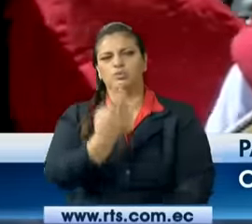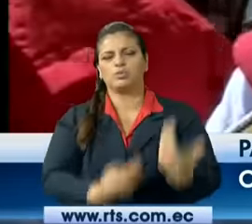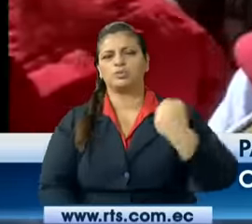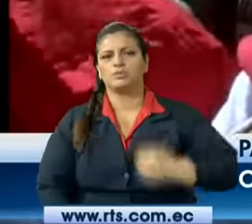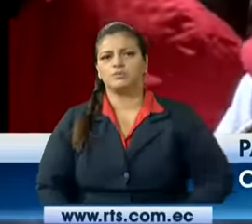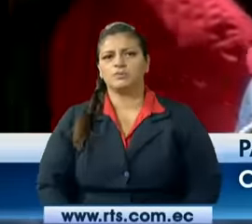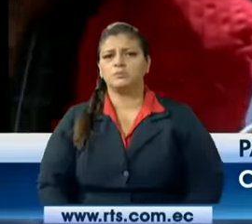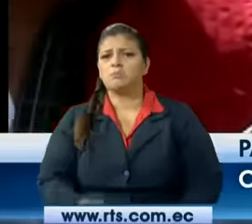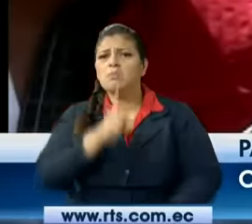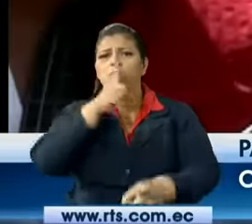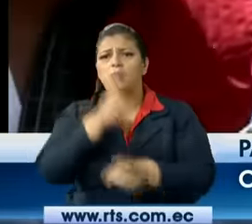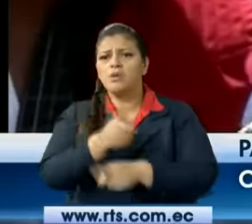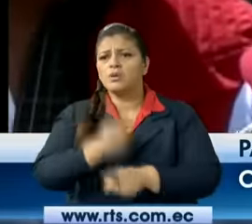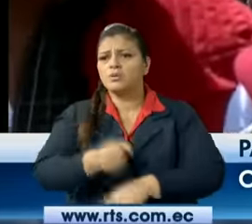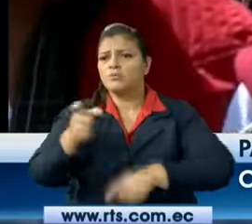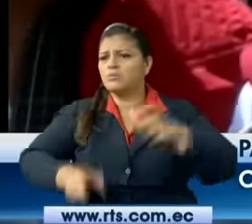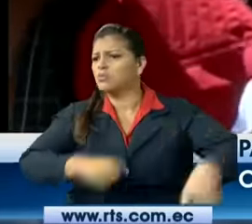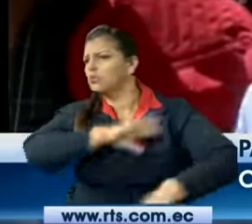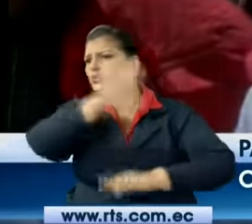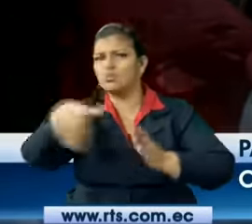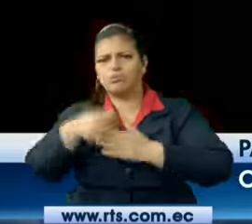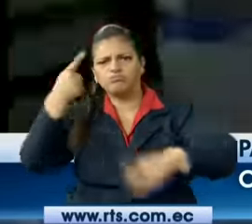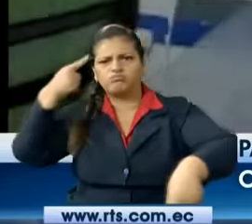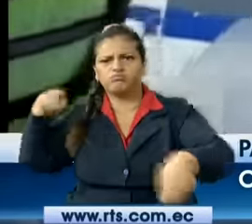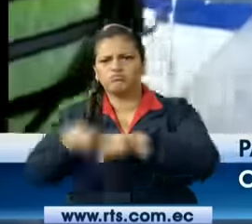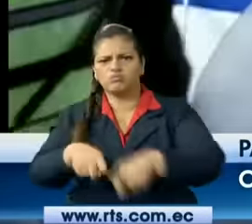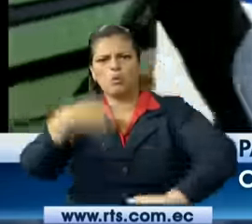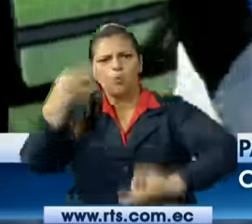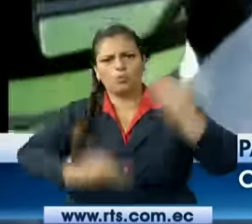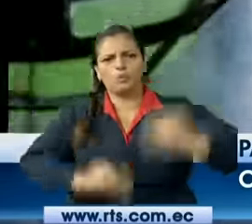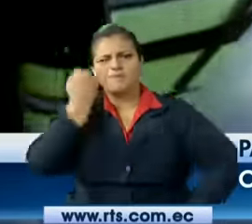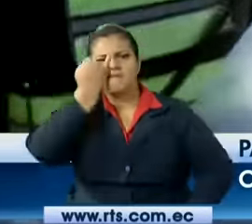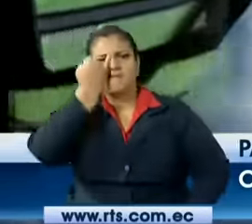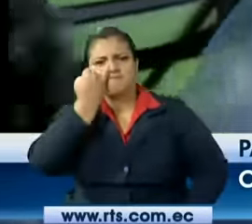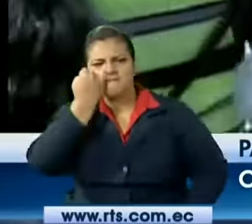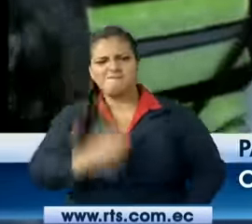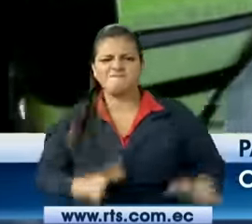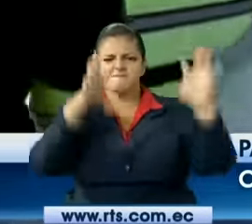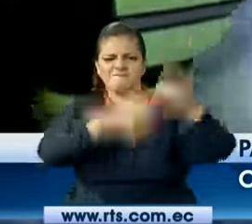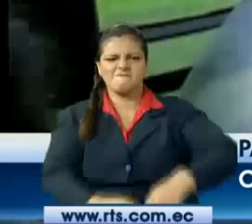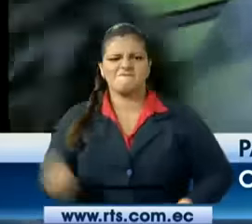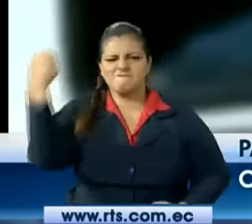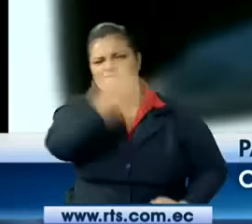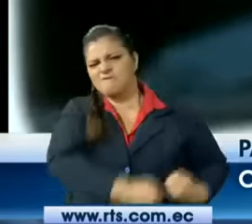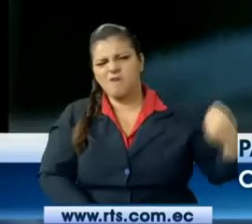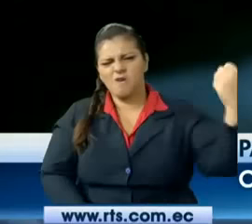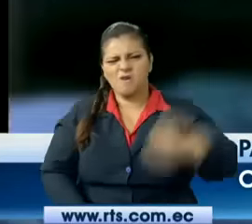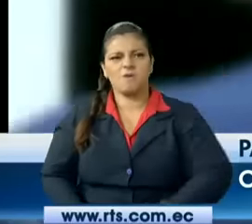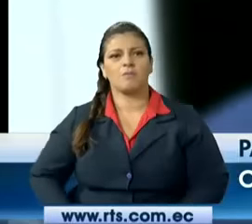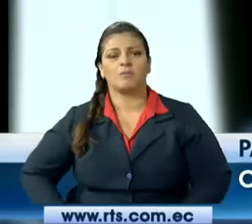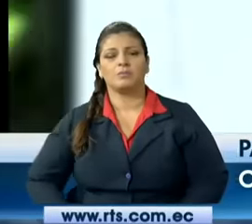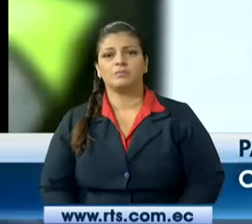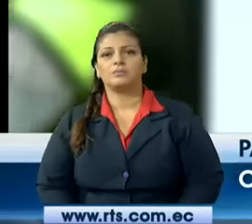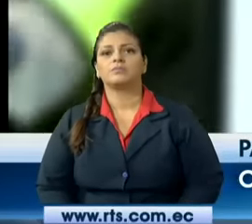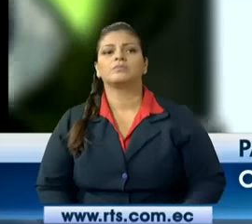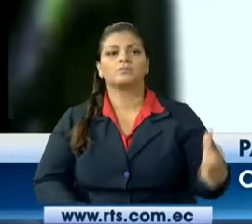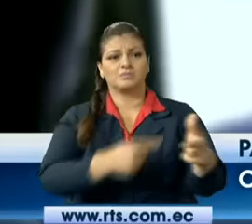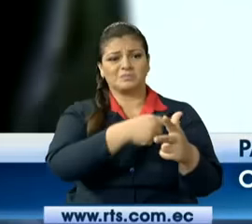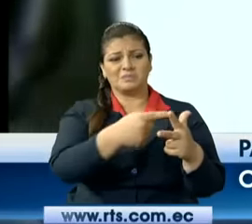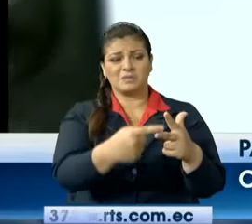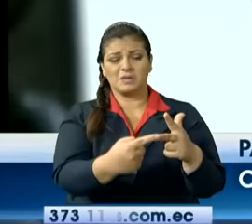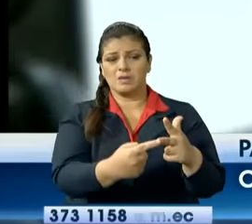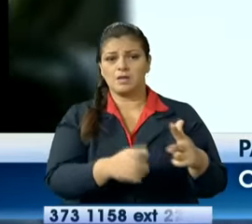la gente no quiere soltar, sino queremos hacer la justicia indígena. En medio de un fuerte contingente policial, los tres sospechosos fueron